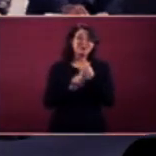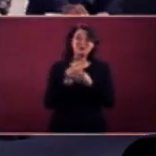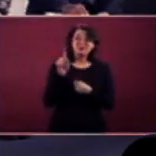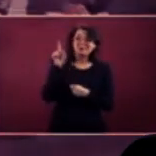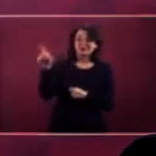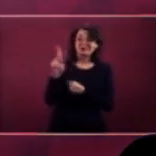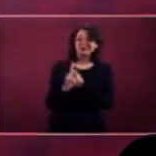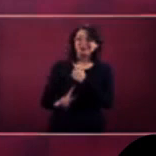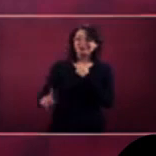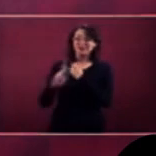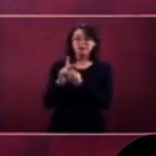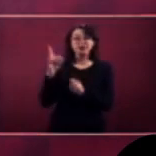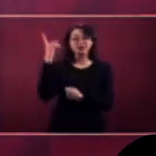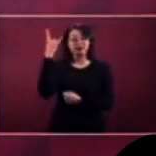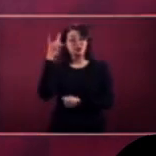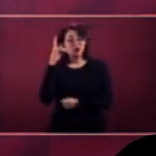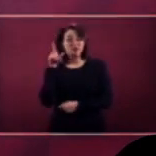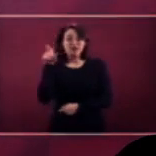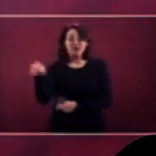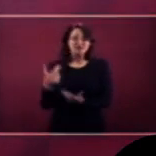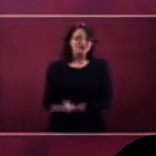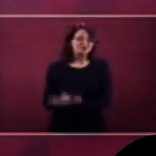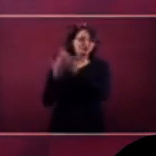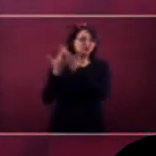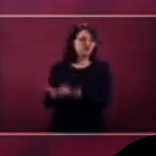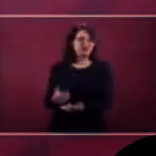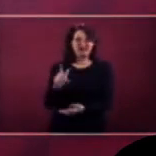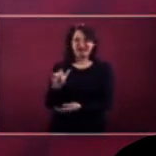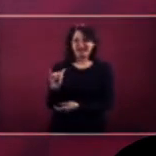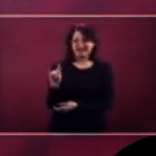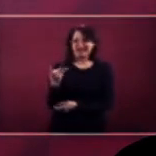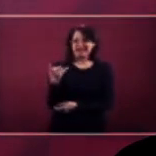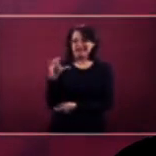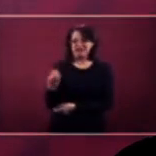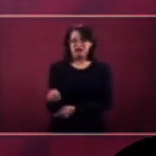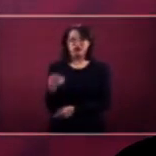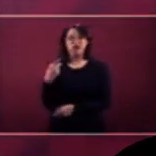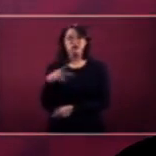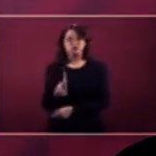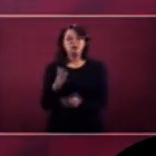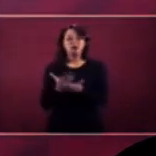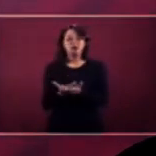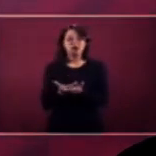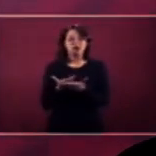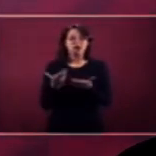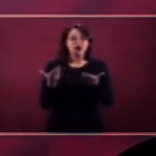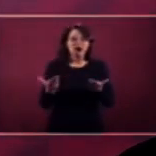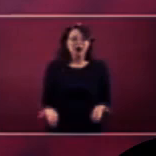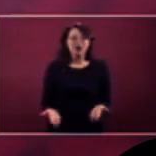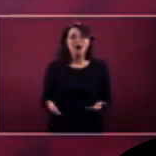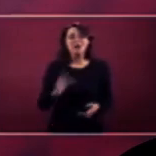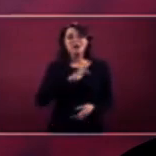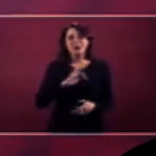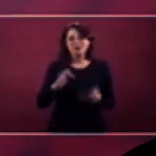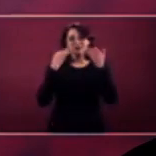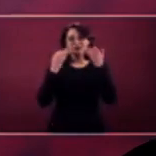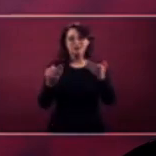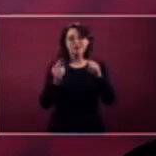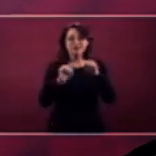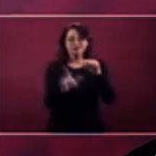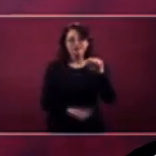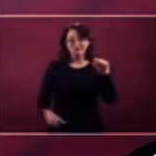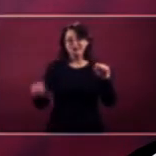el país más rico en litio, según se sabe, pero nuevamente nuestro país es un país también